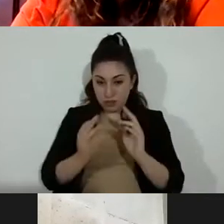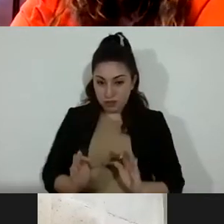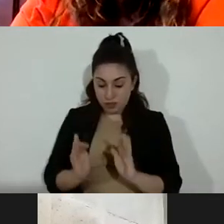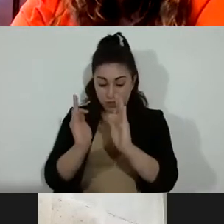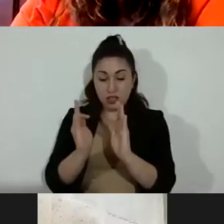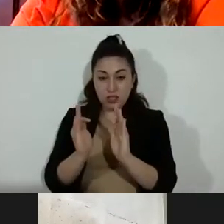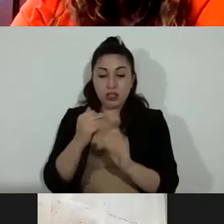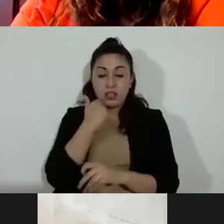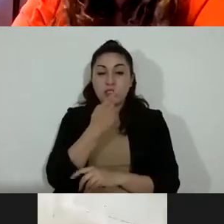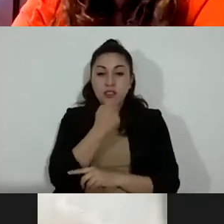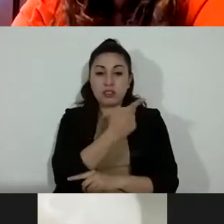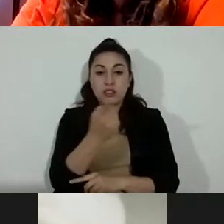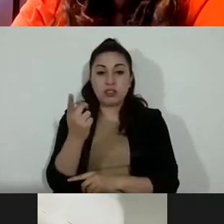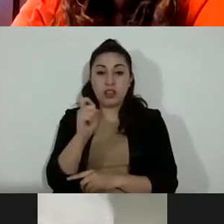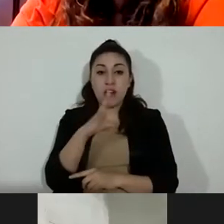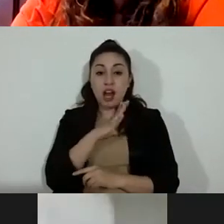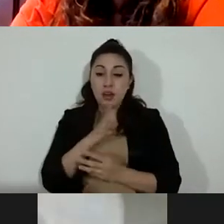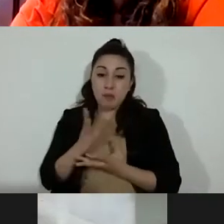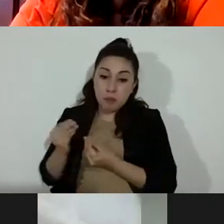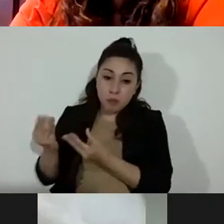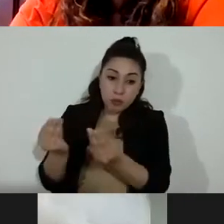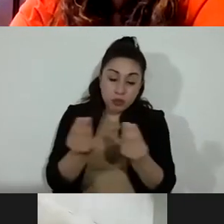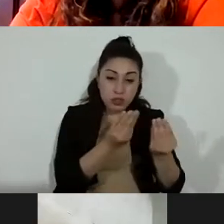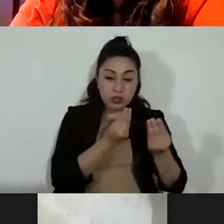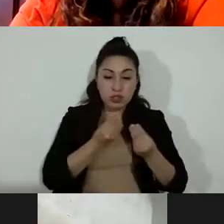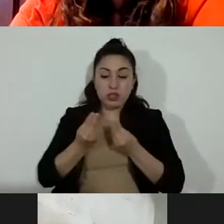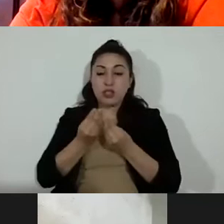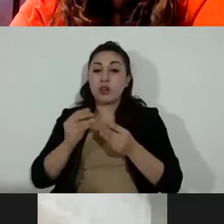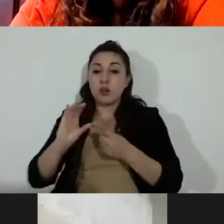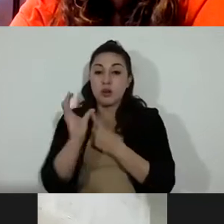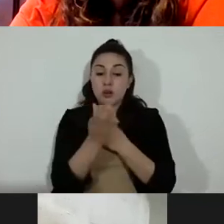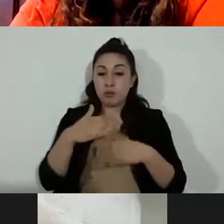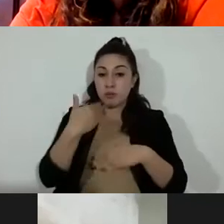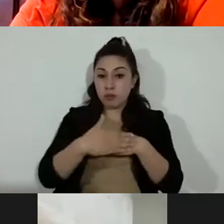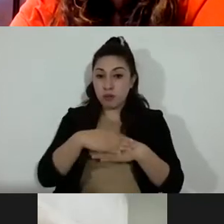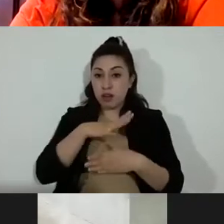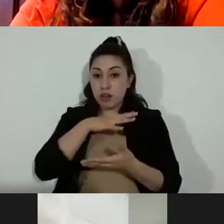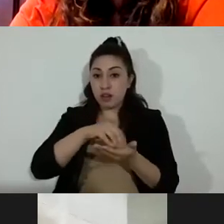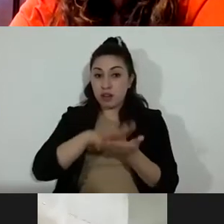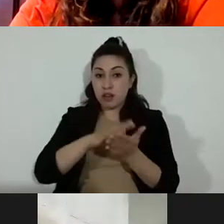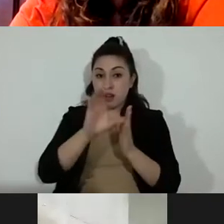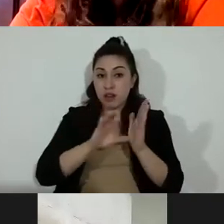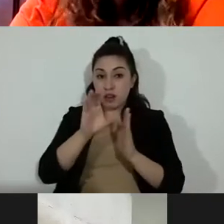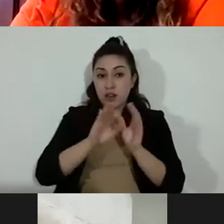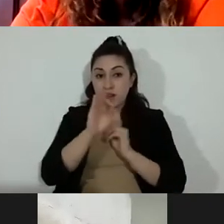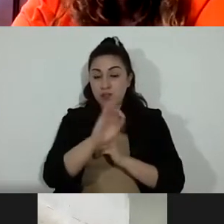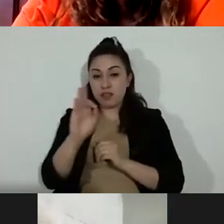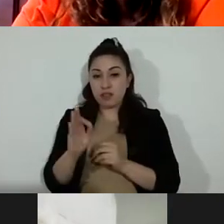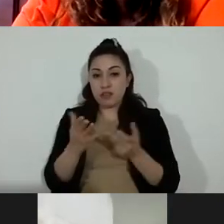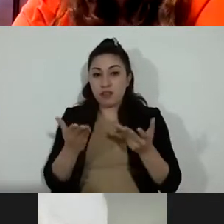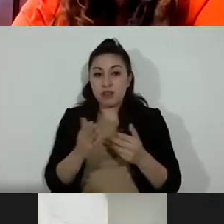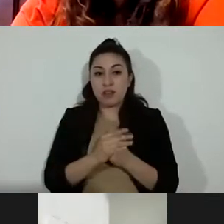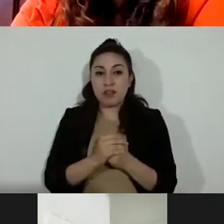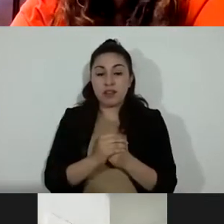el amplio número de comparecencias a programar, nos encontramos en